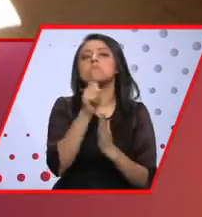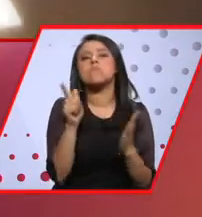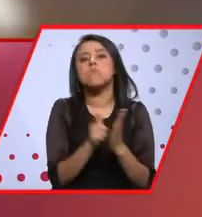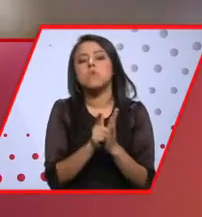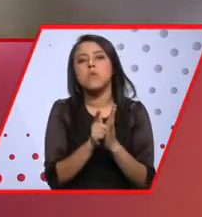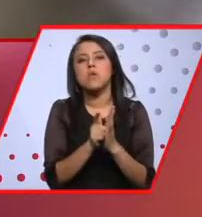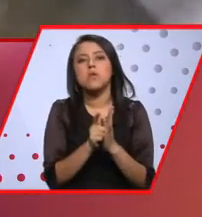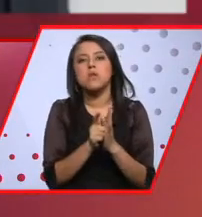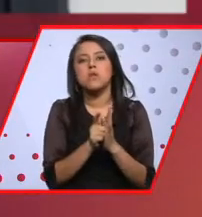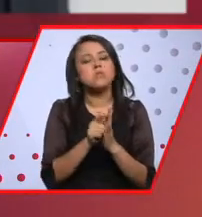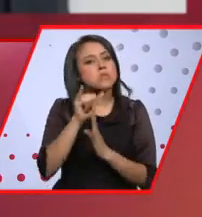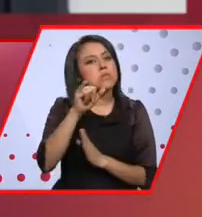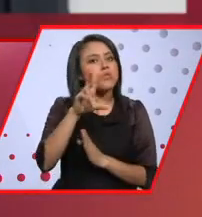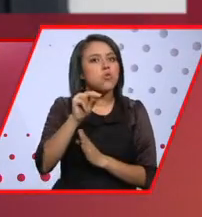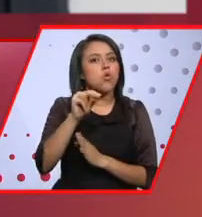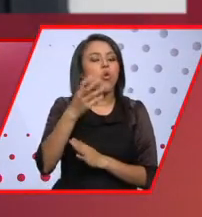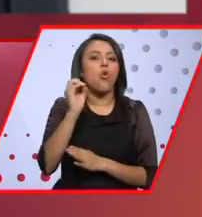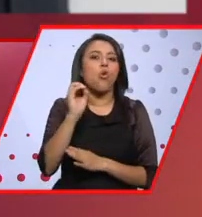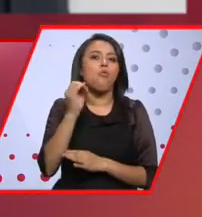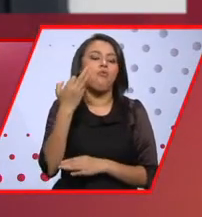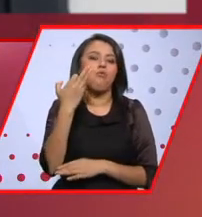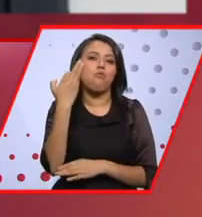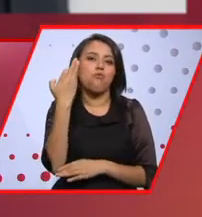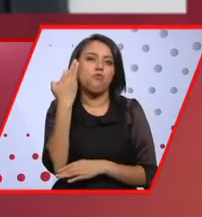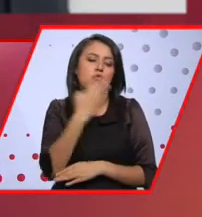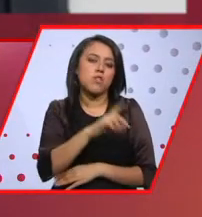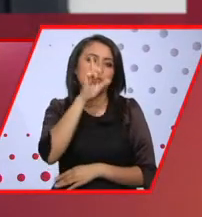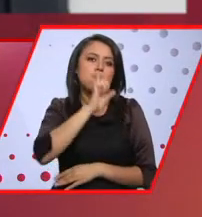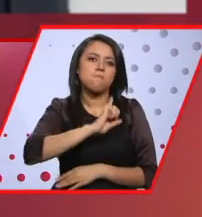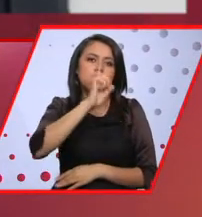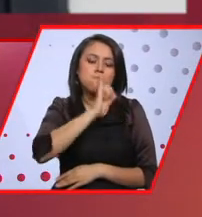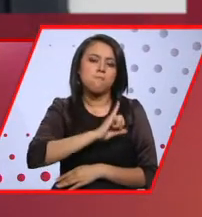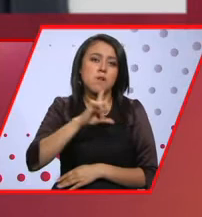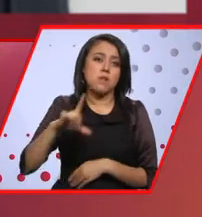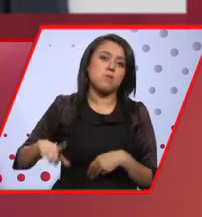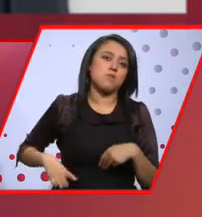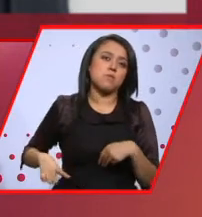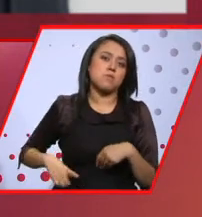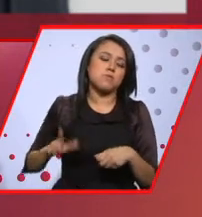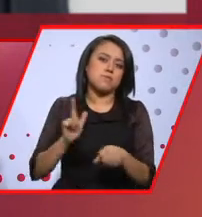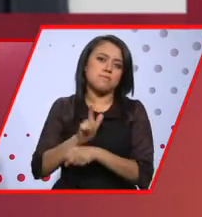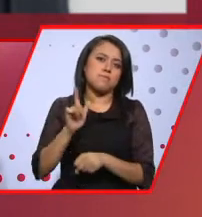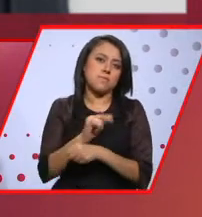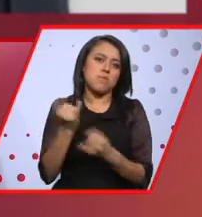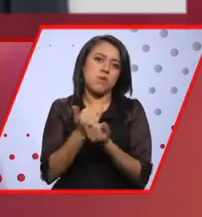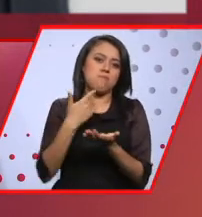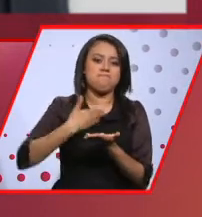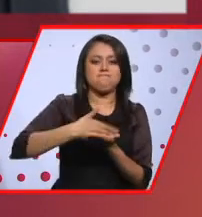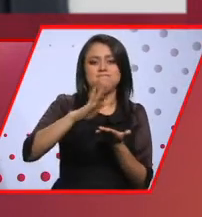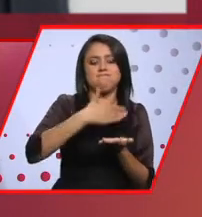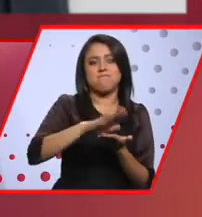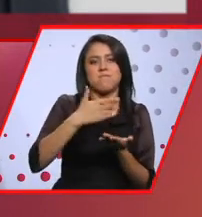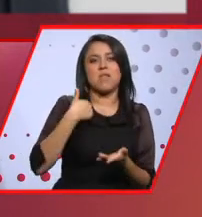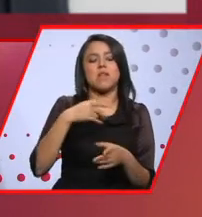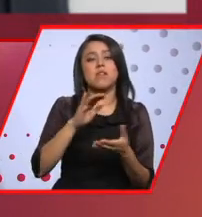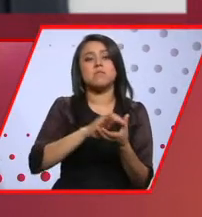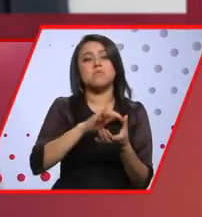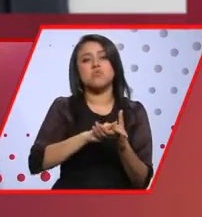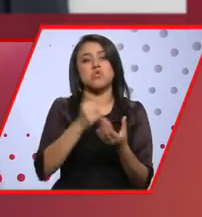Guatemala? ¿O entraron con nombres falsos? Porque si entraron con nombres falsos, pues el gobierno guatemalteco también los puede botar rápido a la esposa y a los hijos,